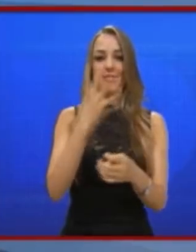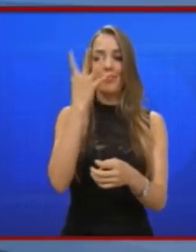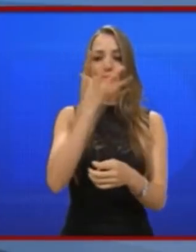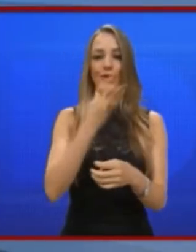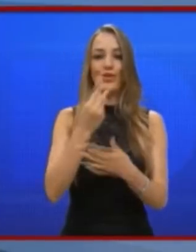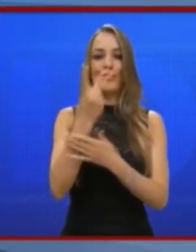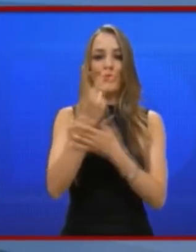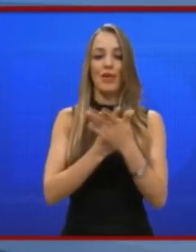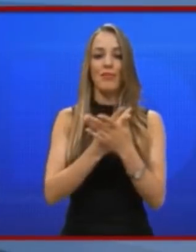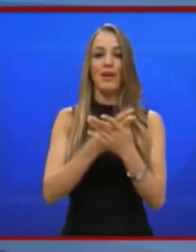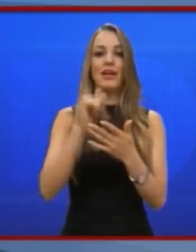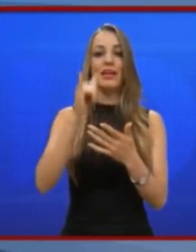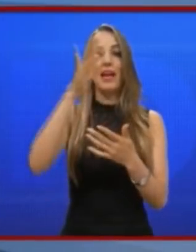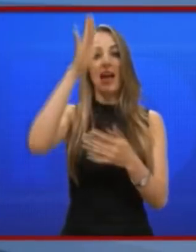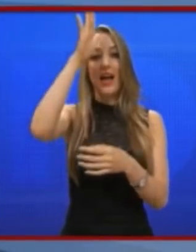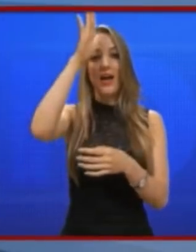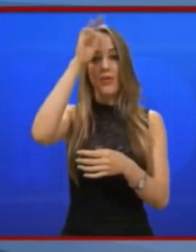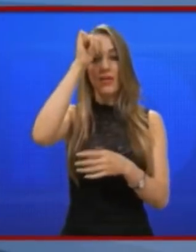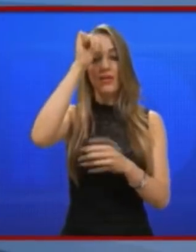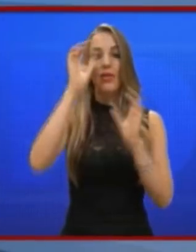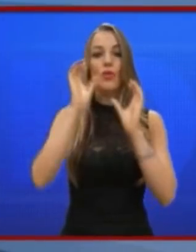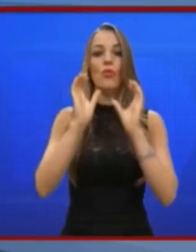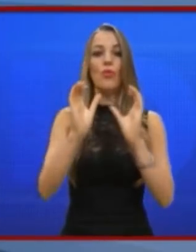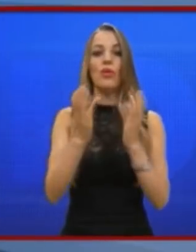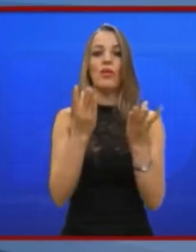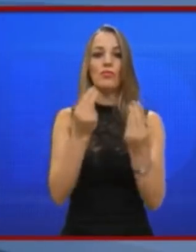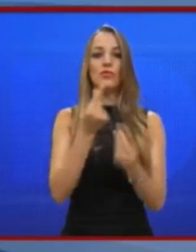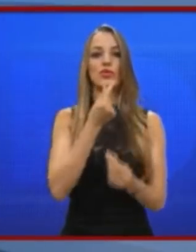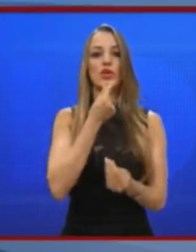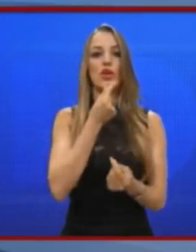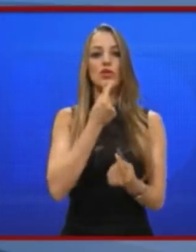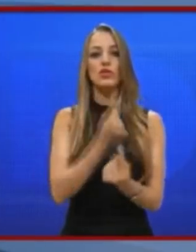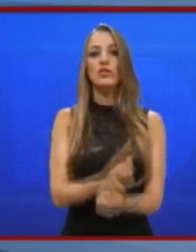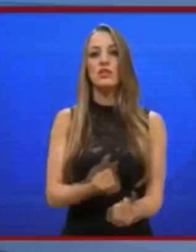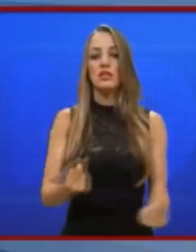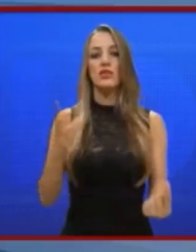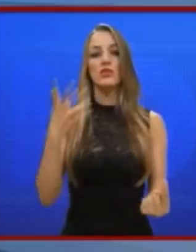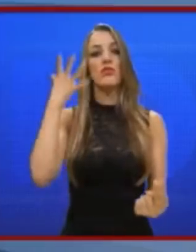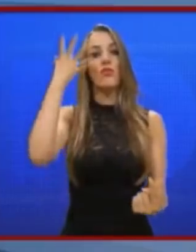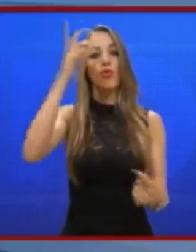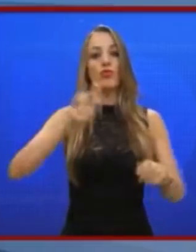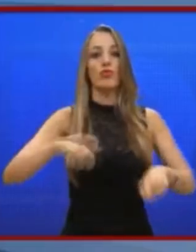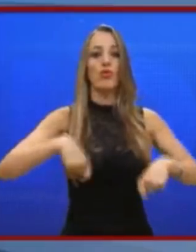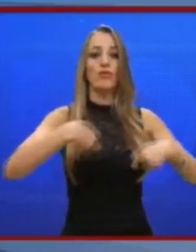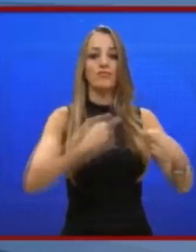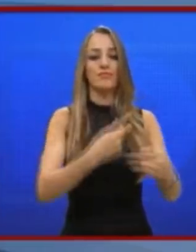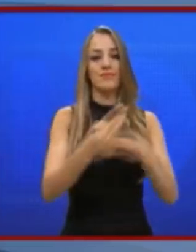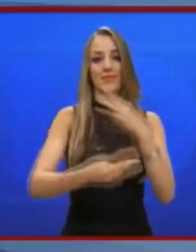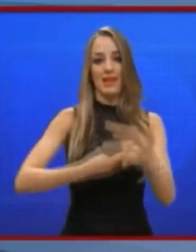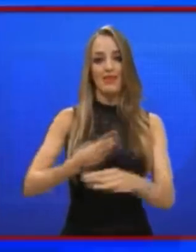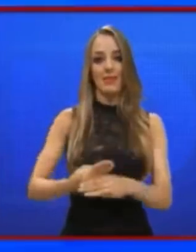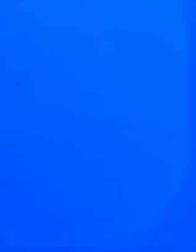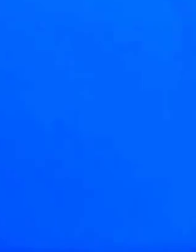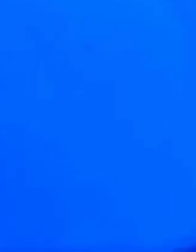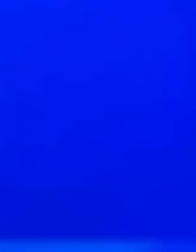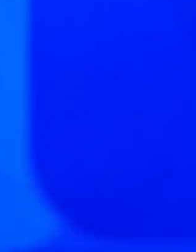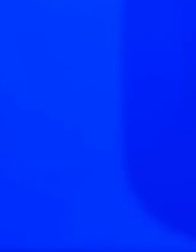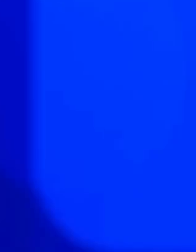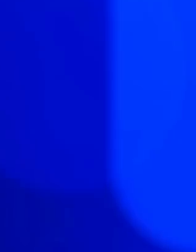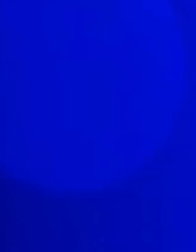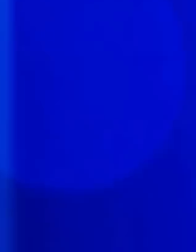amigo Jorge Luis el Mago y recuerda, cuiden a los niños que son el futuro del mundo.